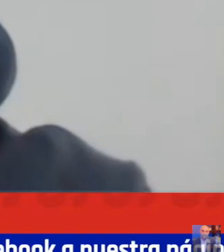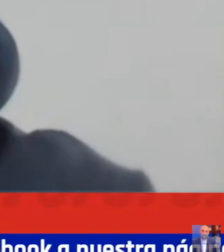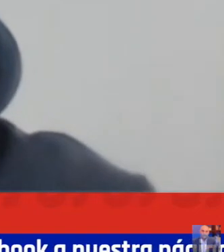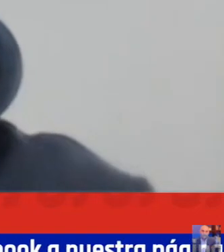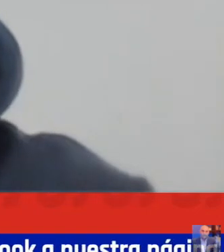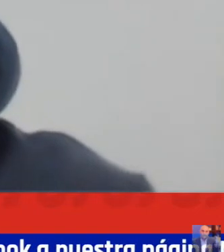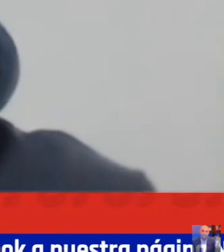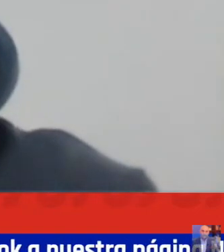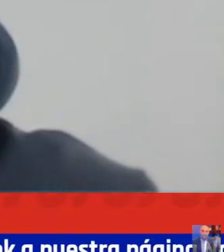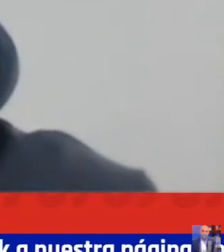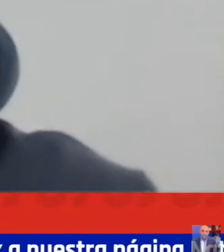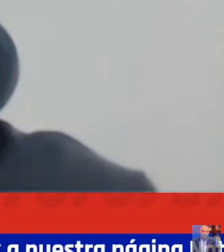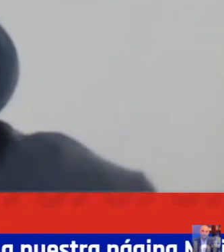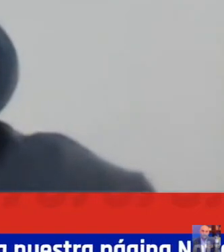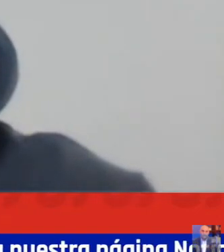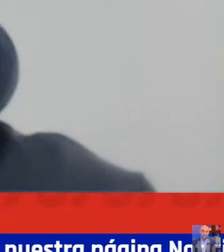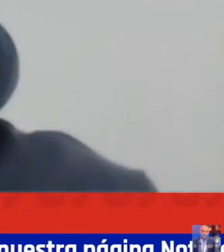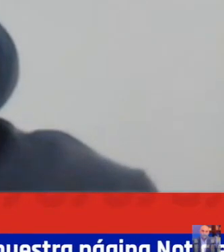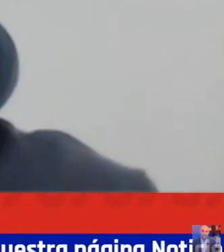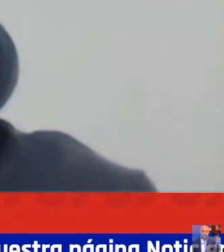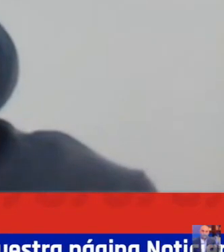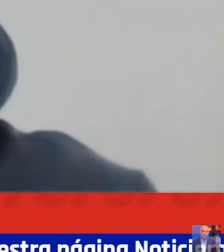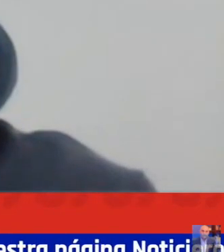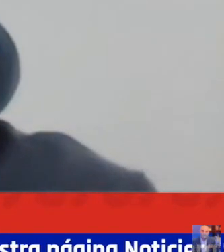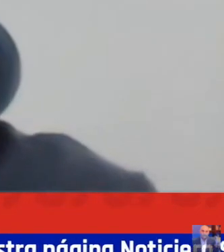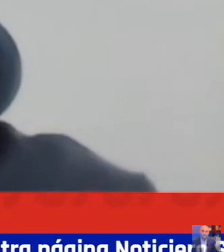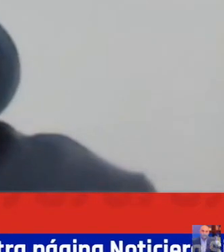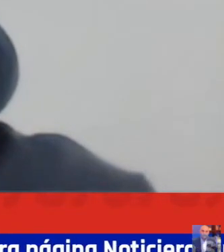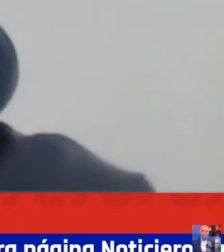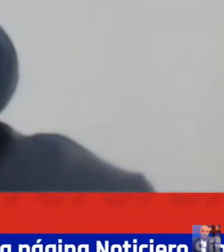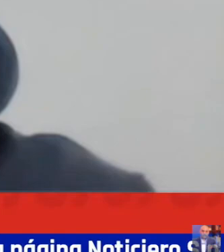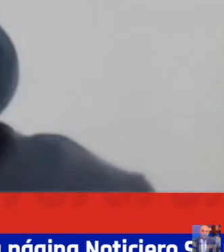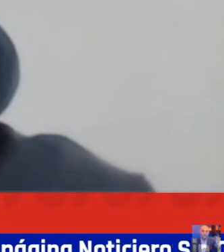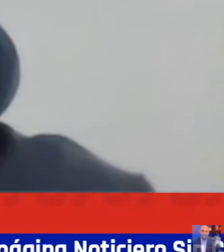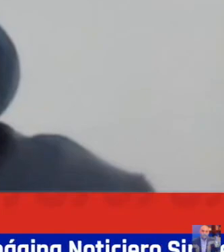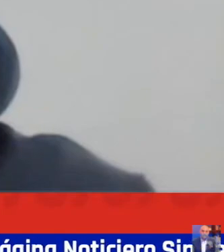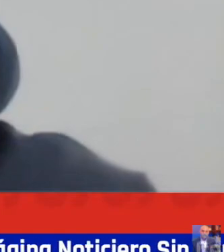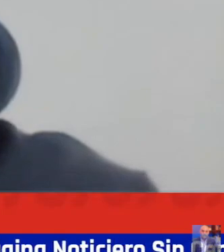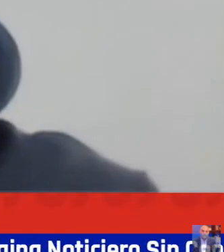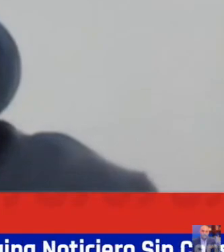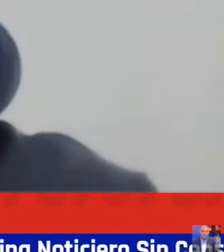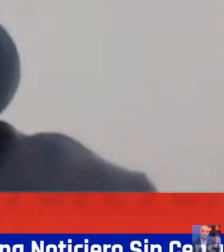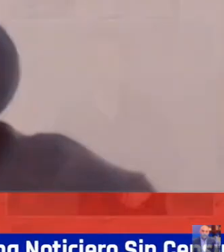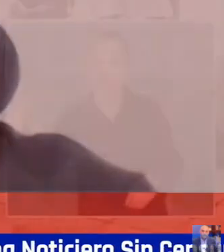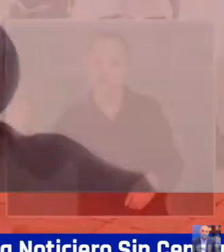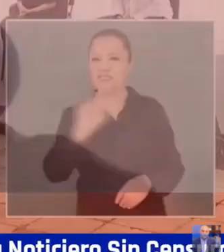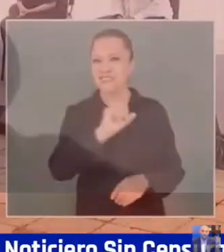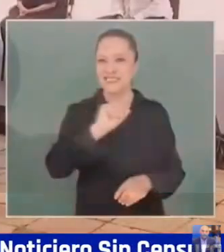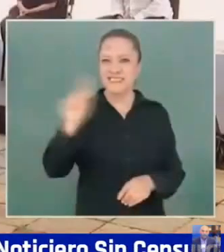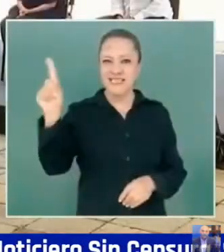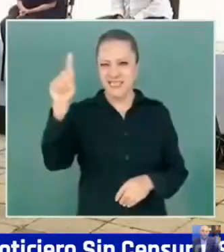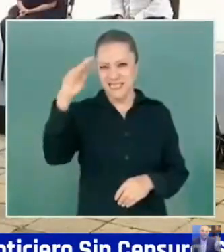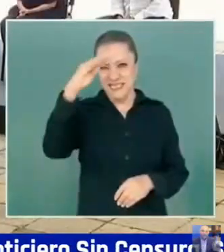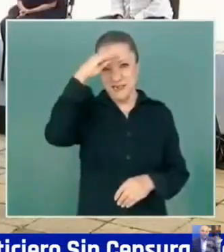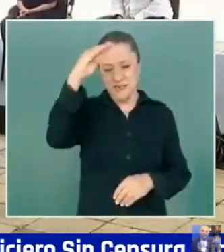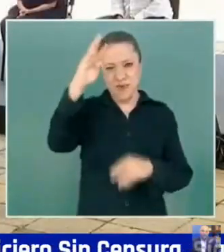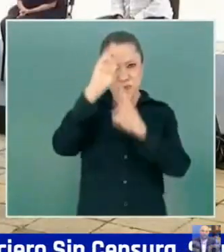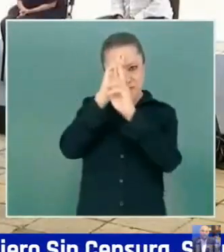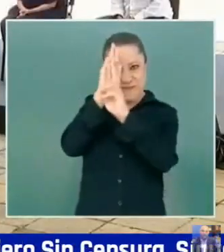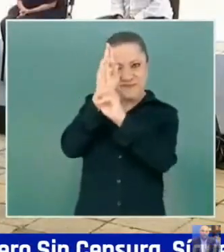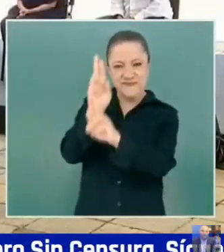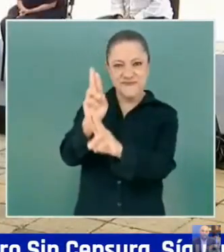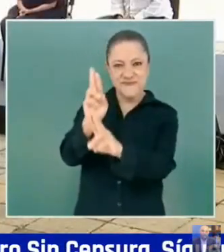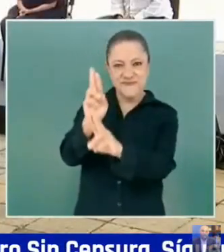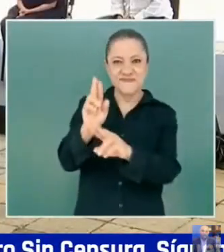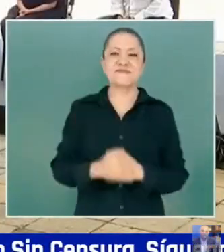martillazos a la víbora para dejarla chillando, y en algún momento, insisto, hay que hacerla ya cachitos, porque esa víbora